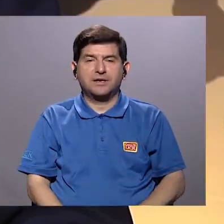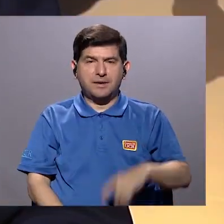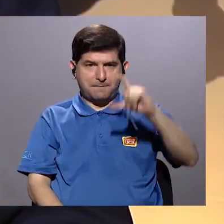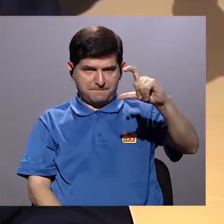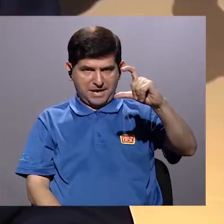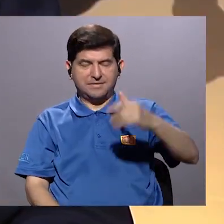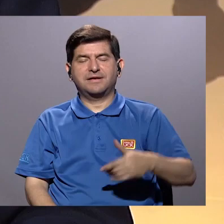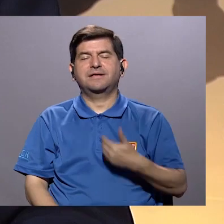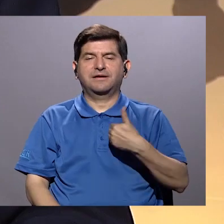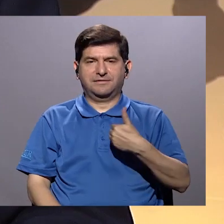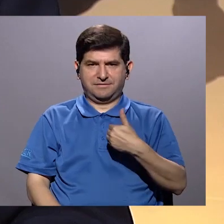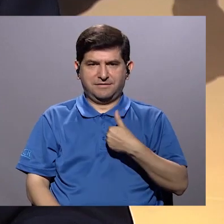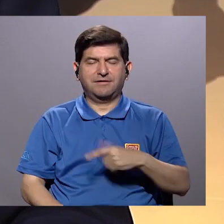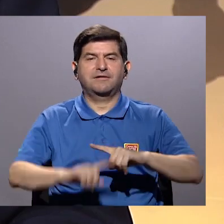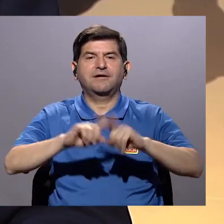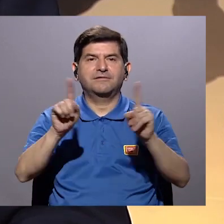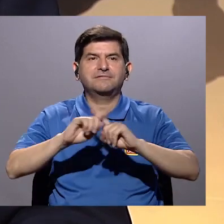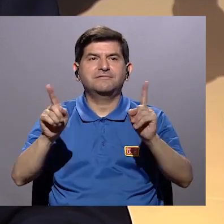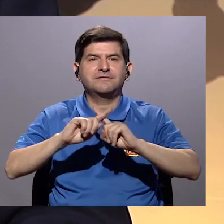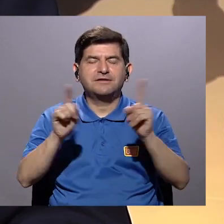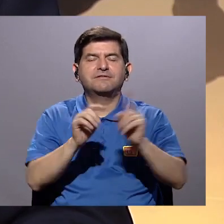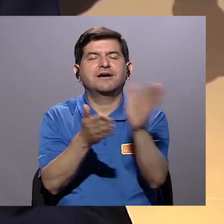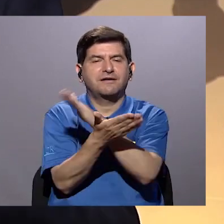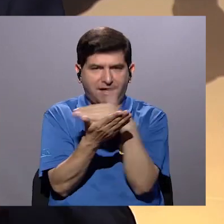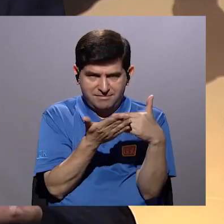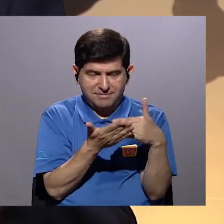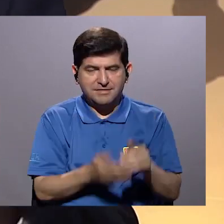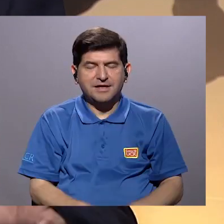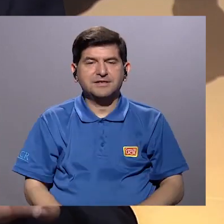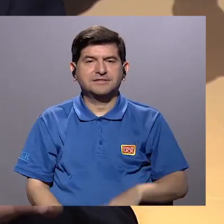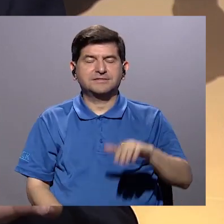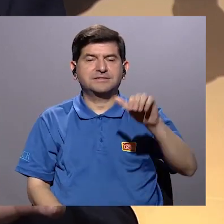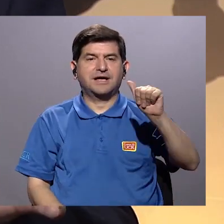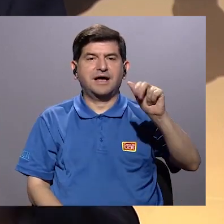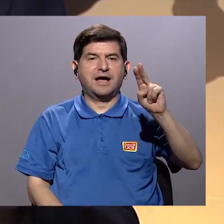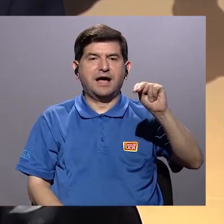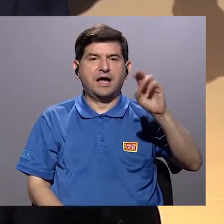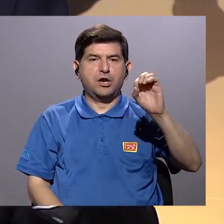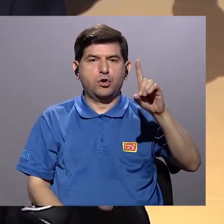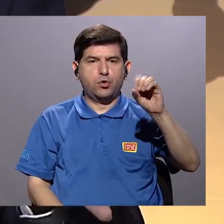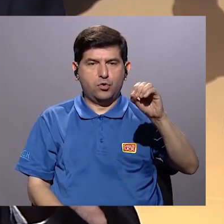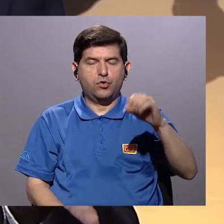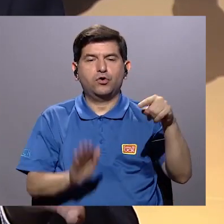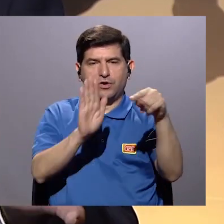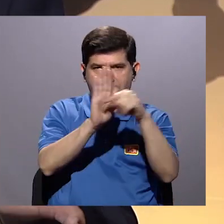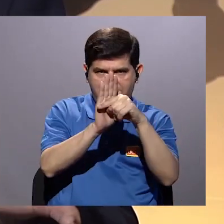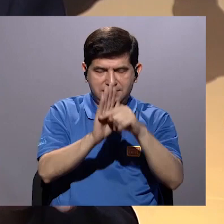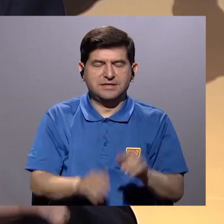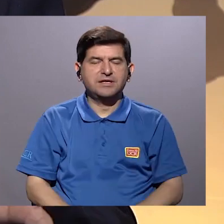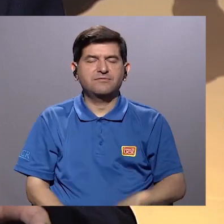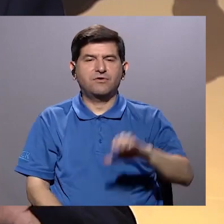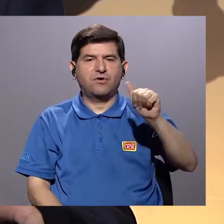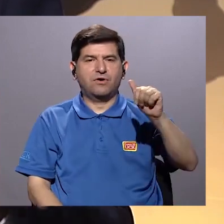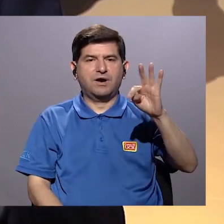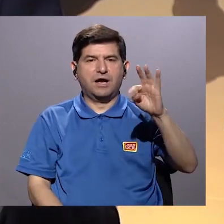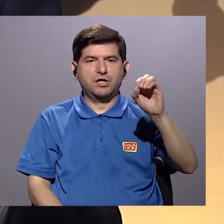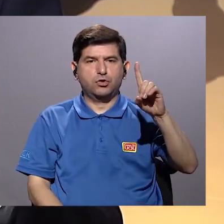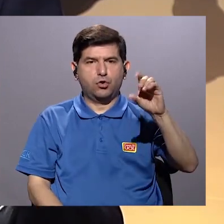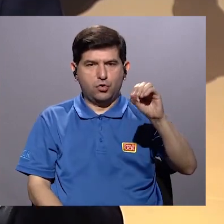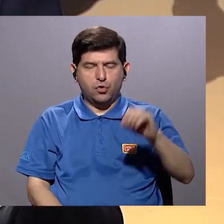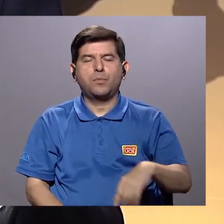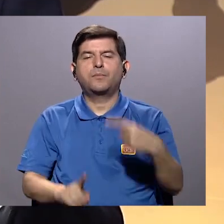por varias partes, ¿verdad? Tenemos el ánodo y el cátodo. El ánodo lo consideramos negativo por una convención, el cátodo como